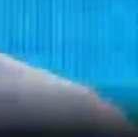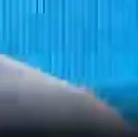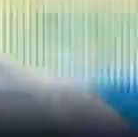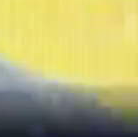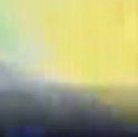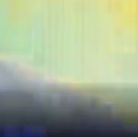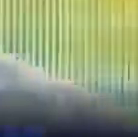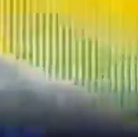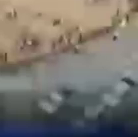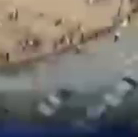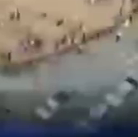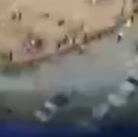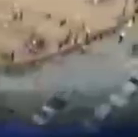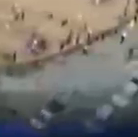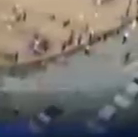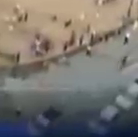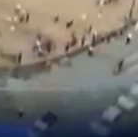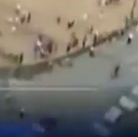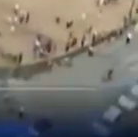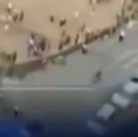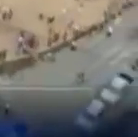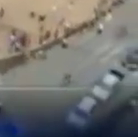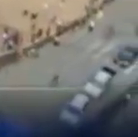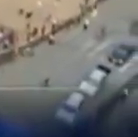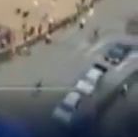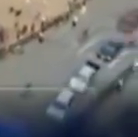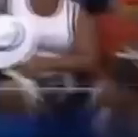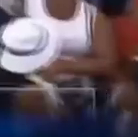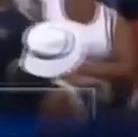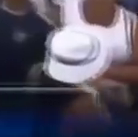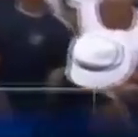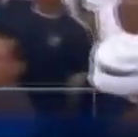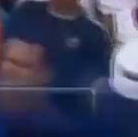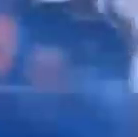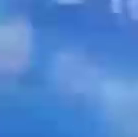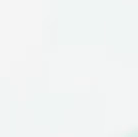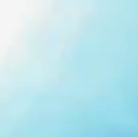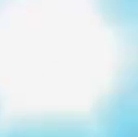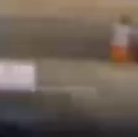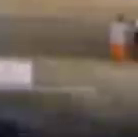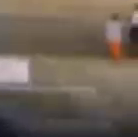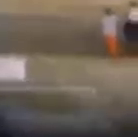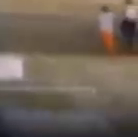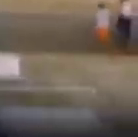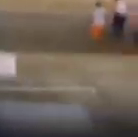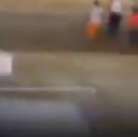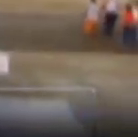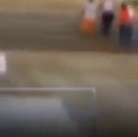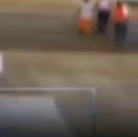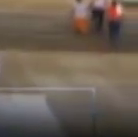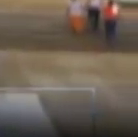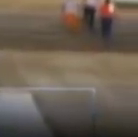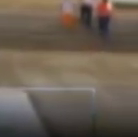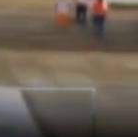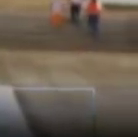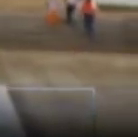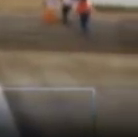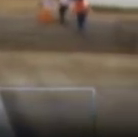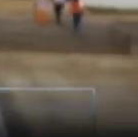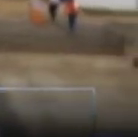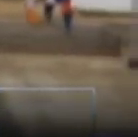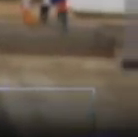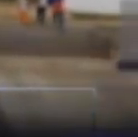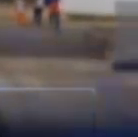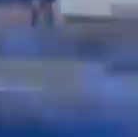nuevos centros fueron inaugurados en beneficio de los pobladores de Bahía de Caracas y Milagro. Moderno complejo judicial se inauguró en